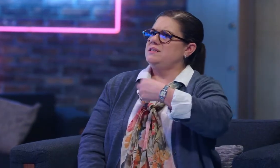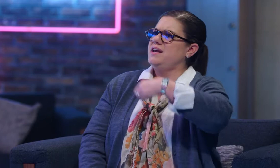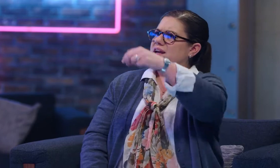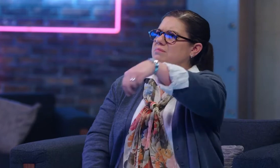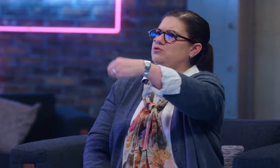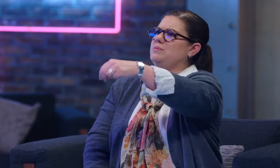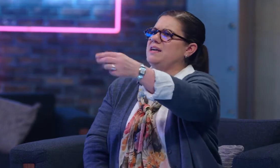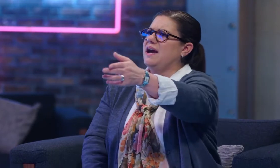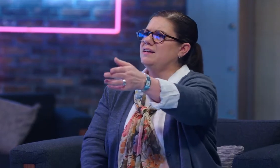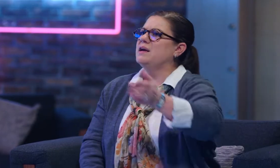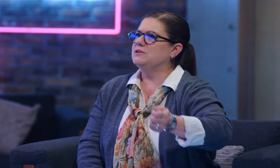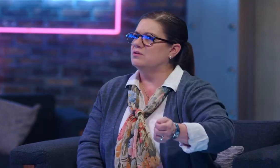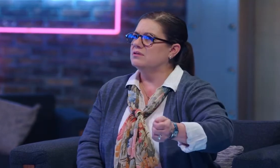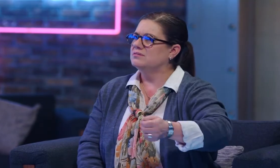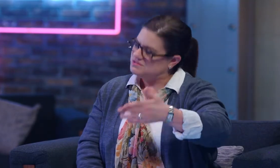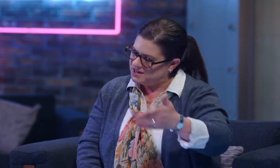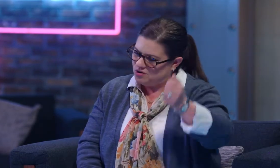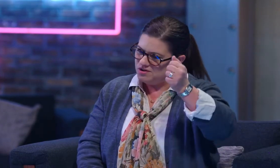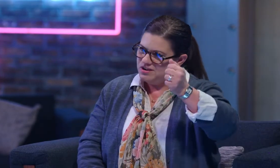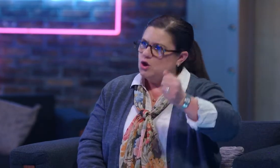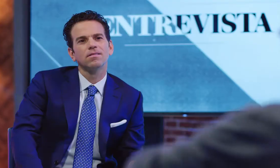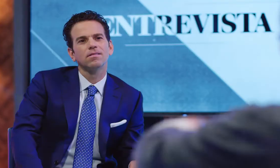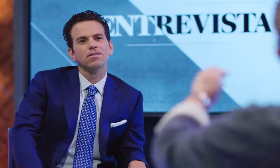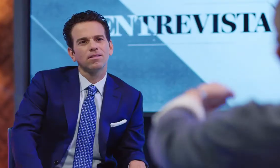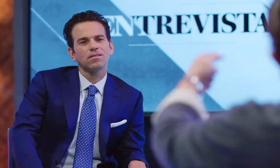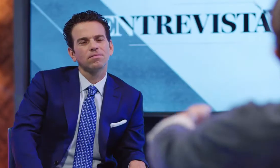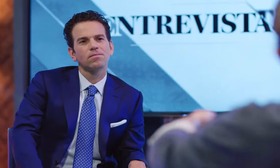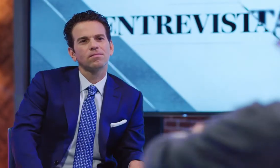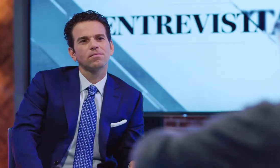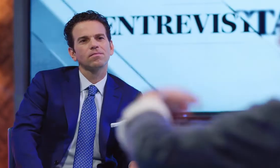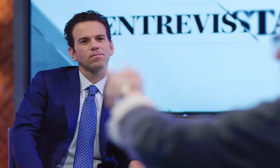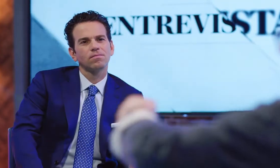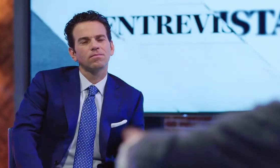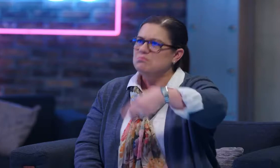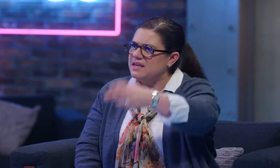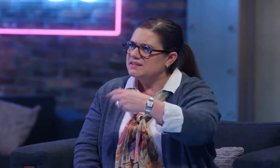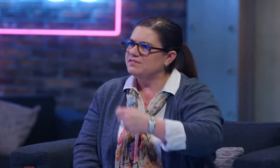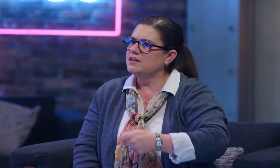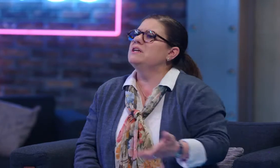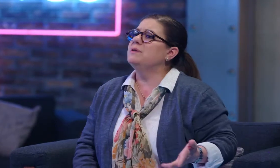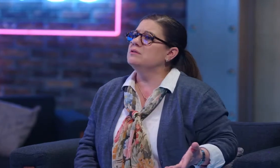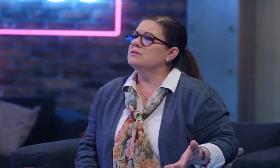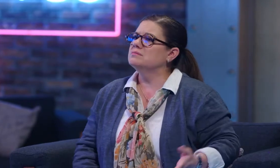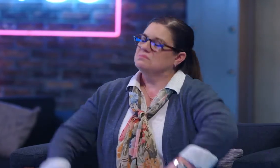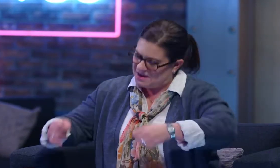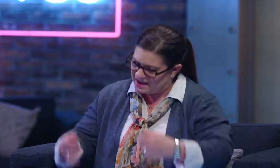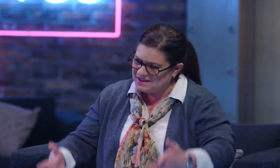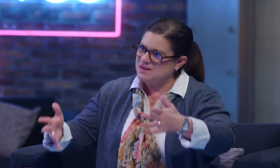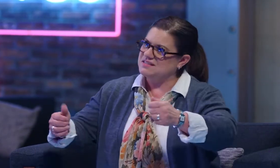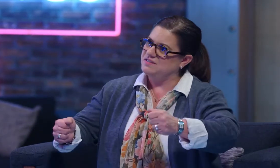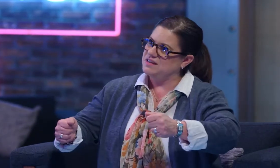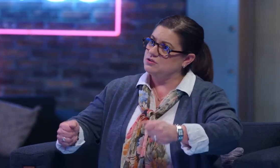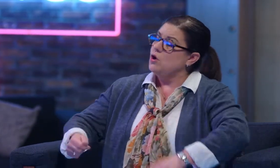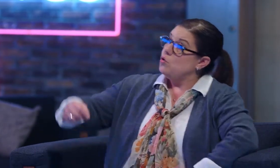Yo les dije que el virus iba a llegar, ¿y qué pasó? Llegó. Yo les dije que iban a haber miles de infectados, ¿y qué pasó?